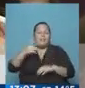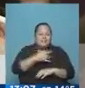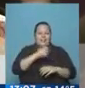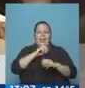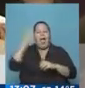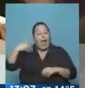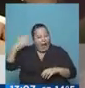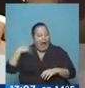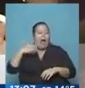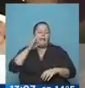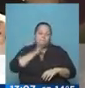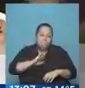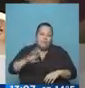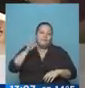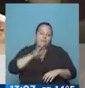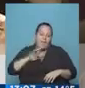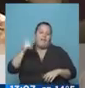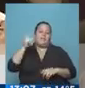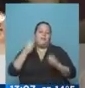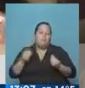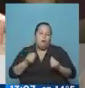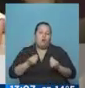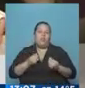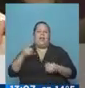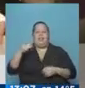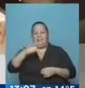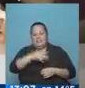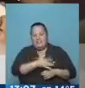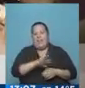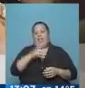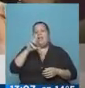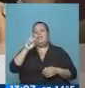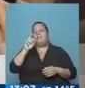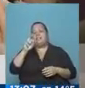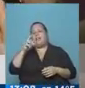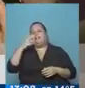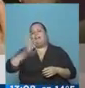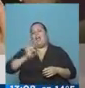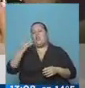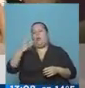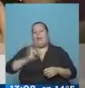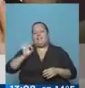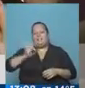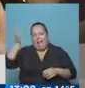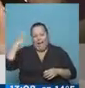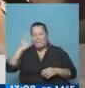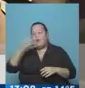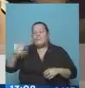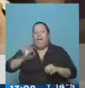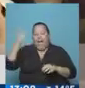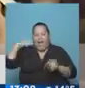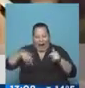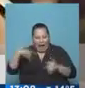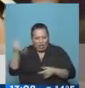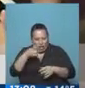que antes toleraban mansamente funcionando con trenes que tenían entre 30 y 40 siglos y ahora resulta ser que todos los trenes nuevos tienen